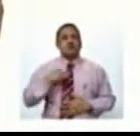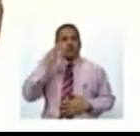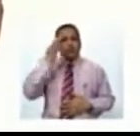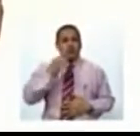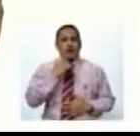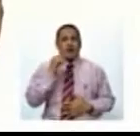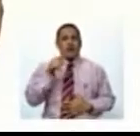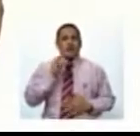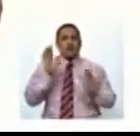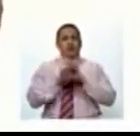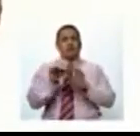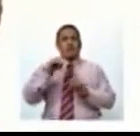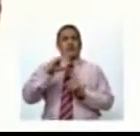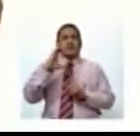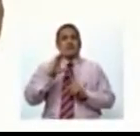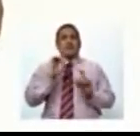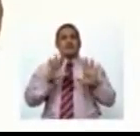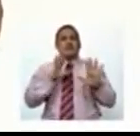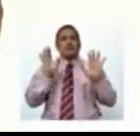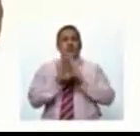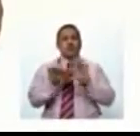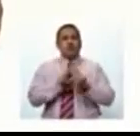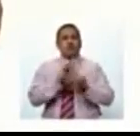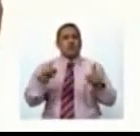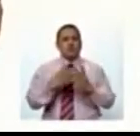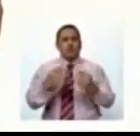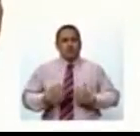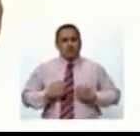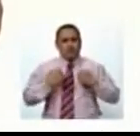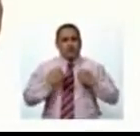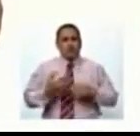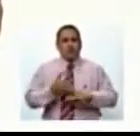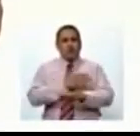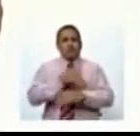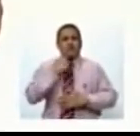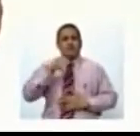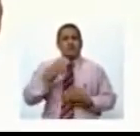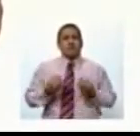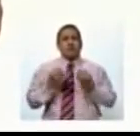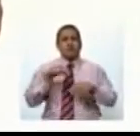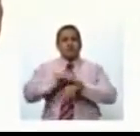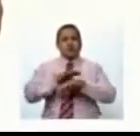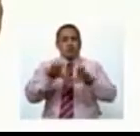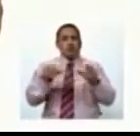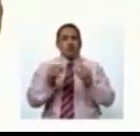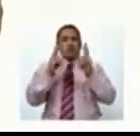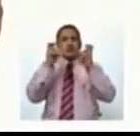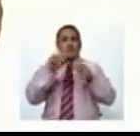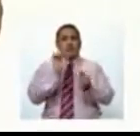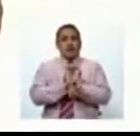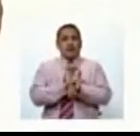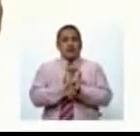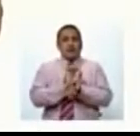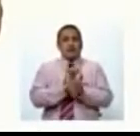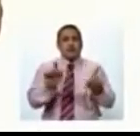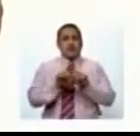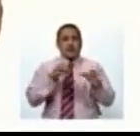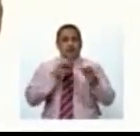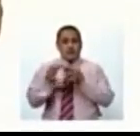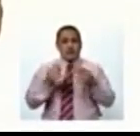que allí el TC quizá no fue tan fuerte como debería, porque sobre todo en temas penales, y eso